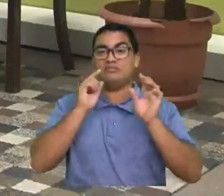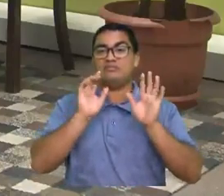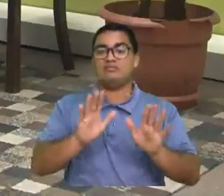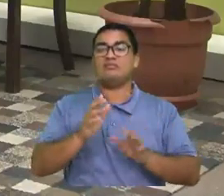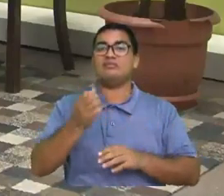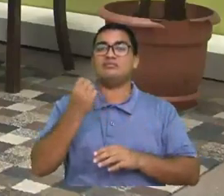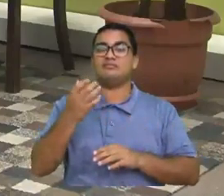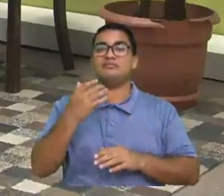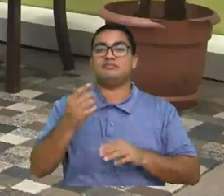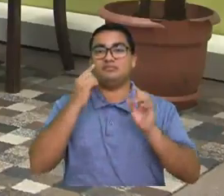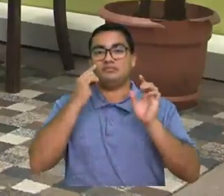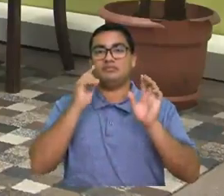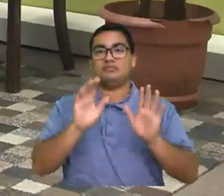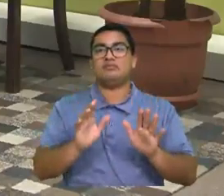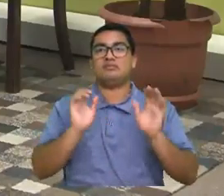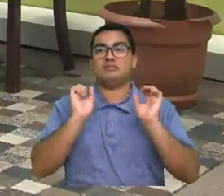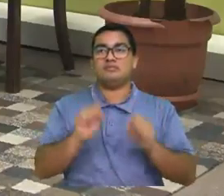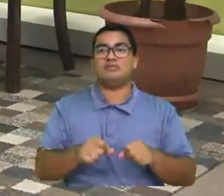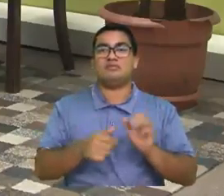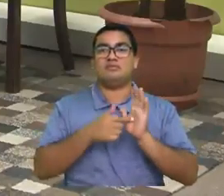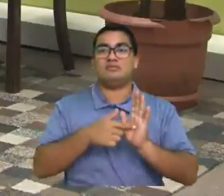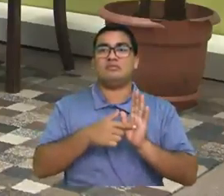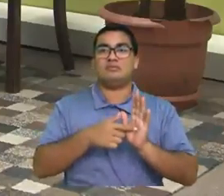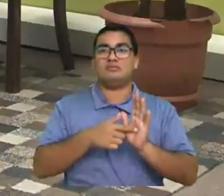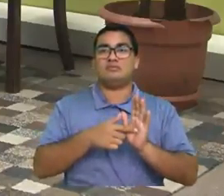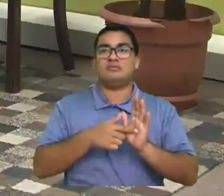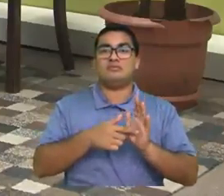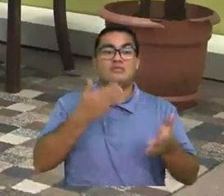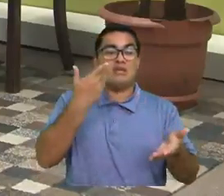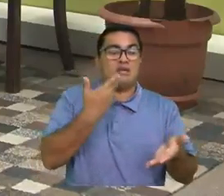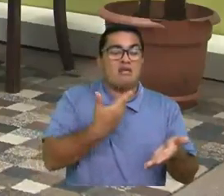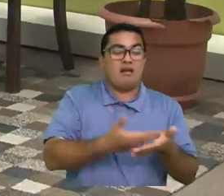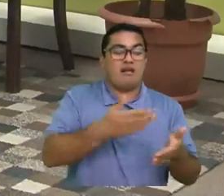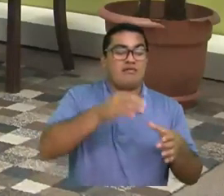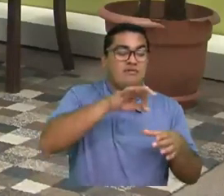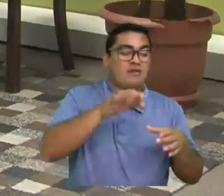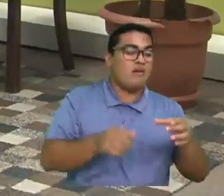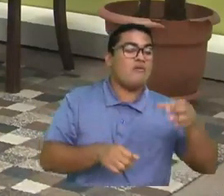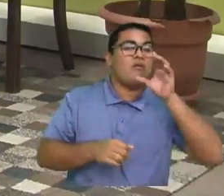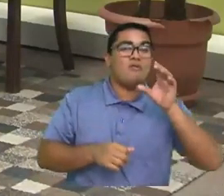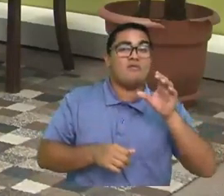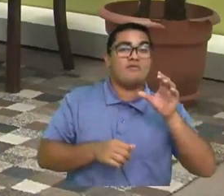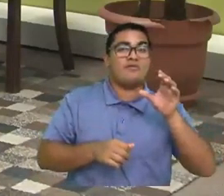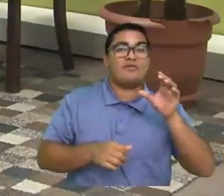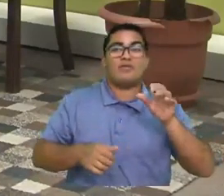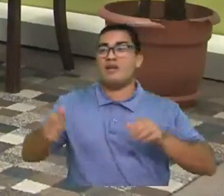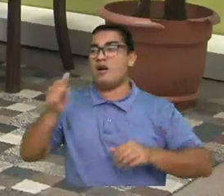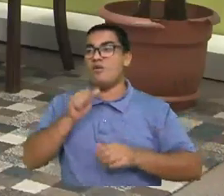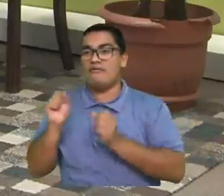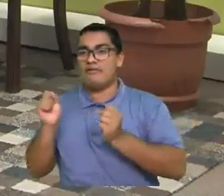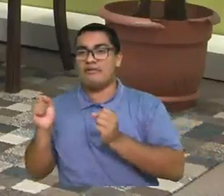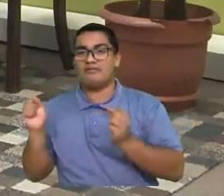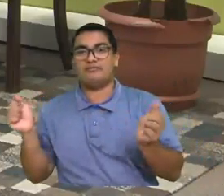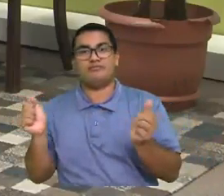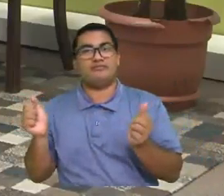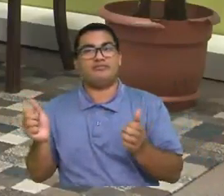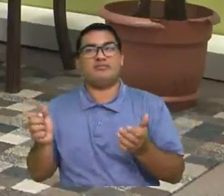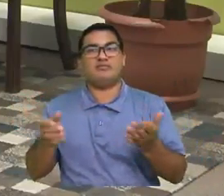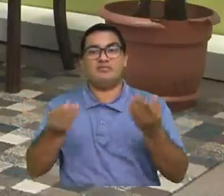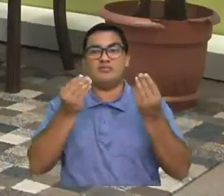también, doctora, una mezcla, por ejemplo, de bebidas calientes con bebidas heladas? Sí. Por ejemplo, hay personas que suelen tomar mucho